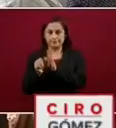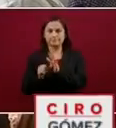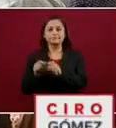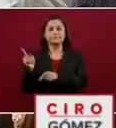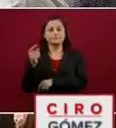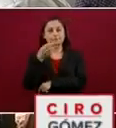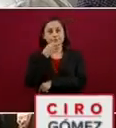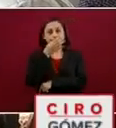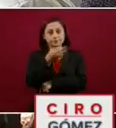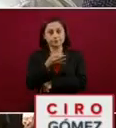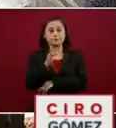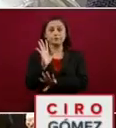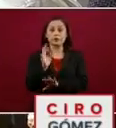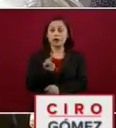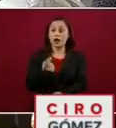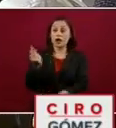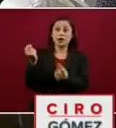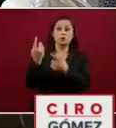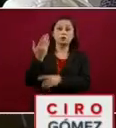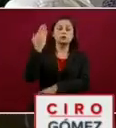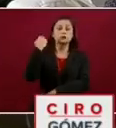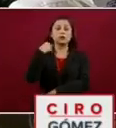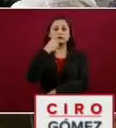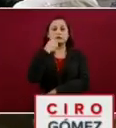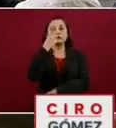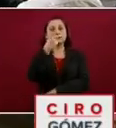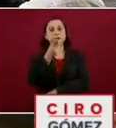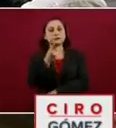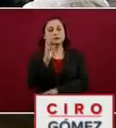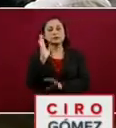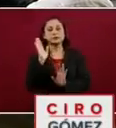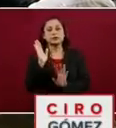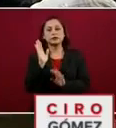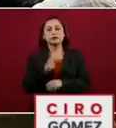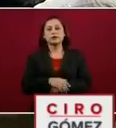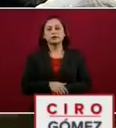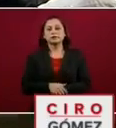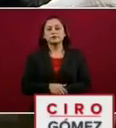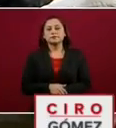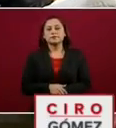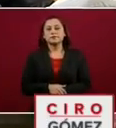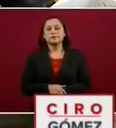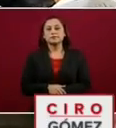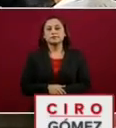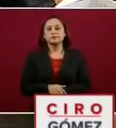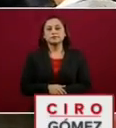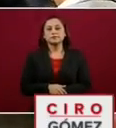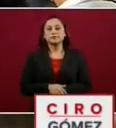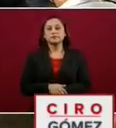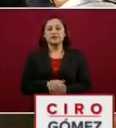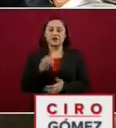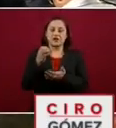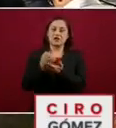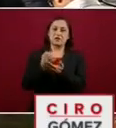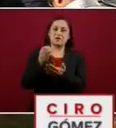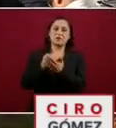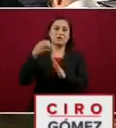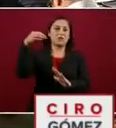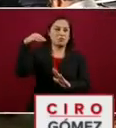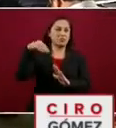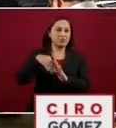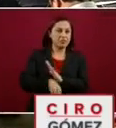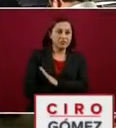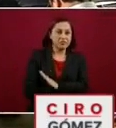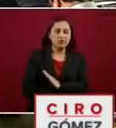pronosticaban algunos de que si va a caer la economía que íbamos a entrar